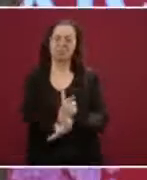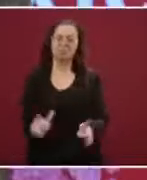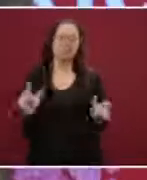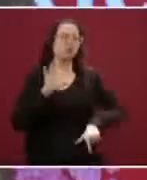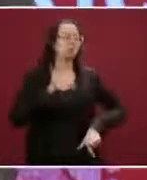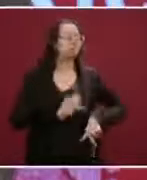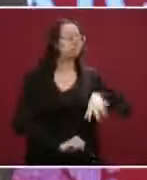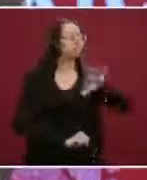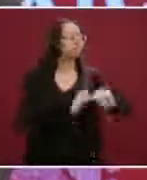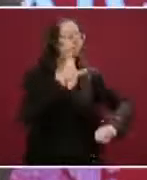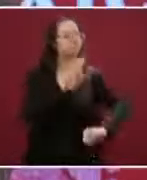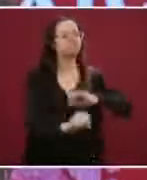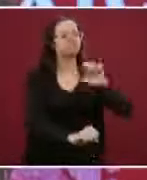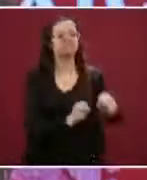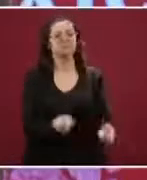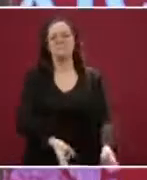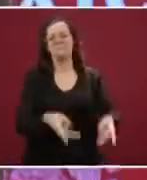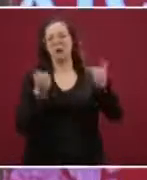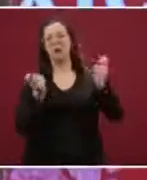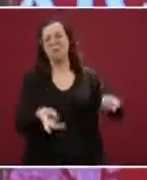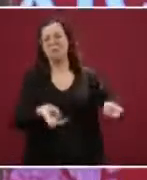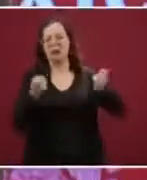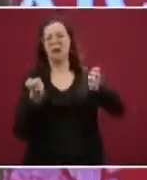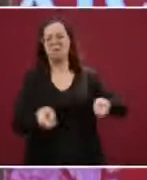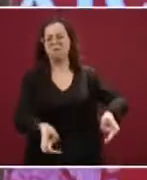que venían a saquear.